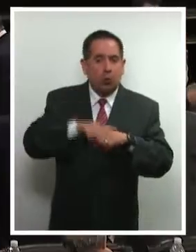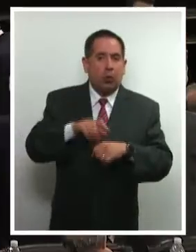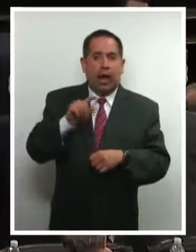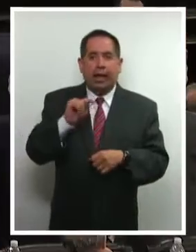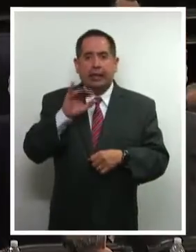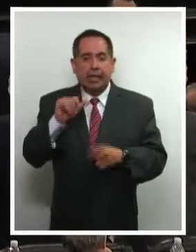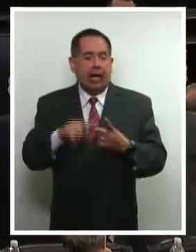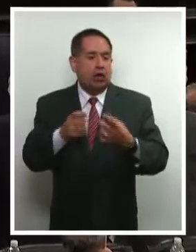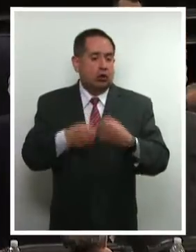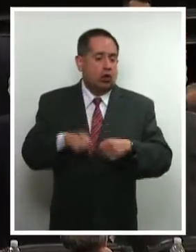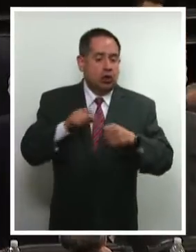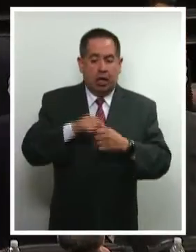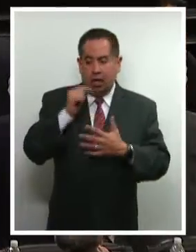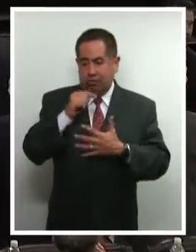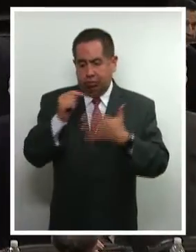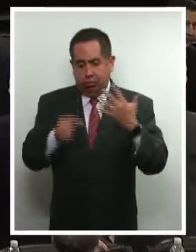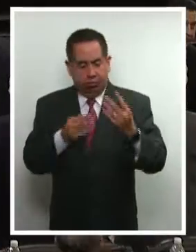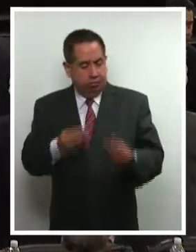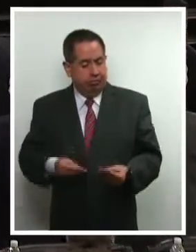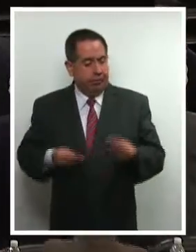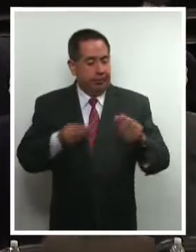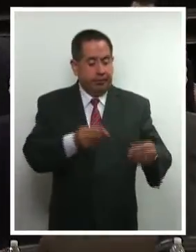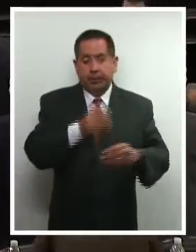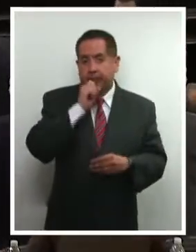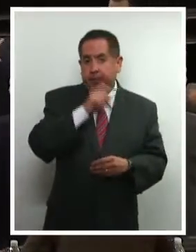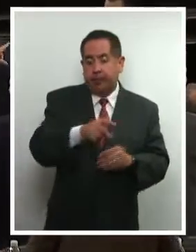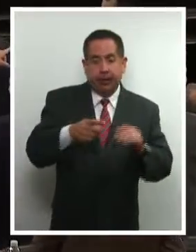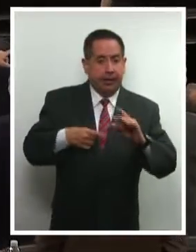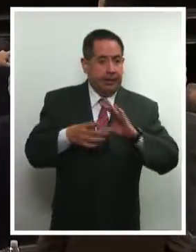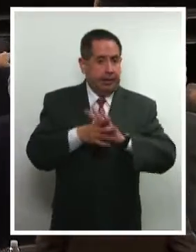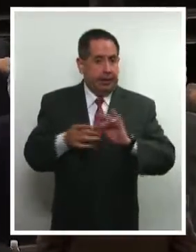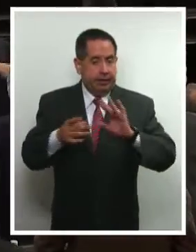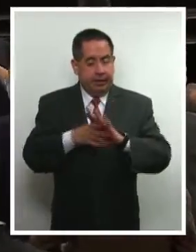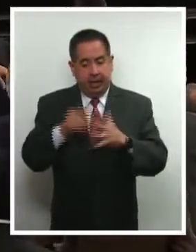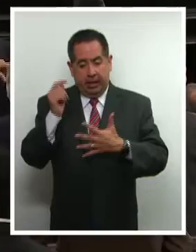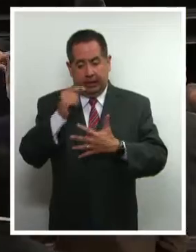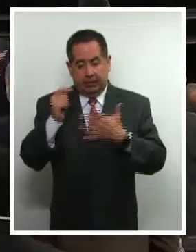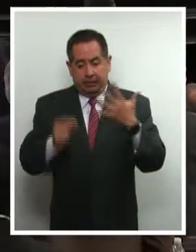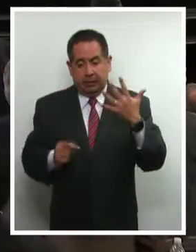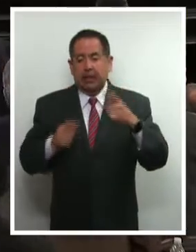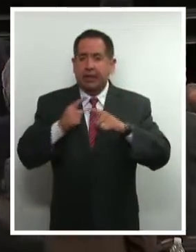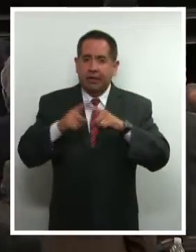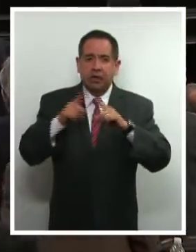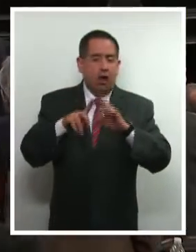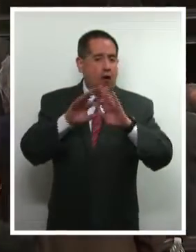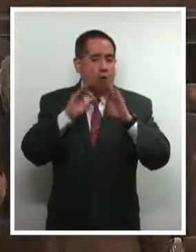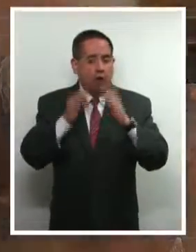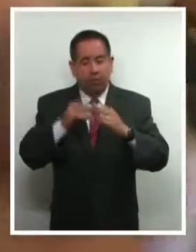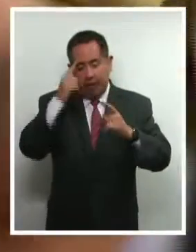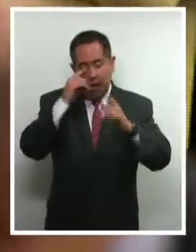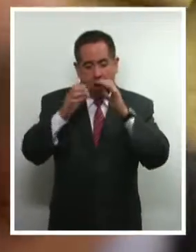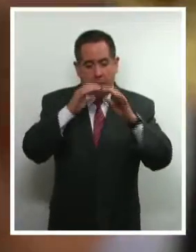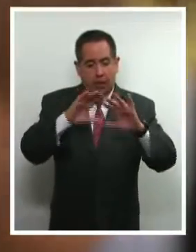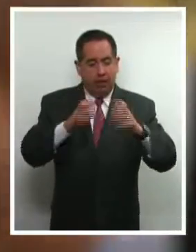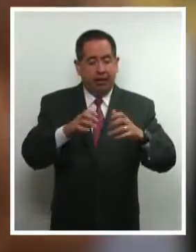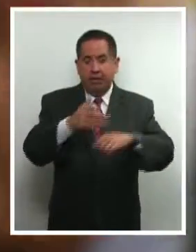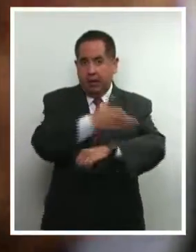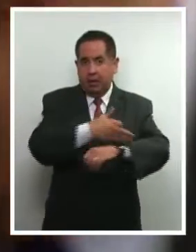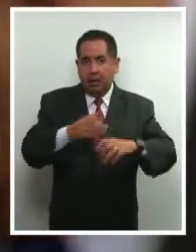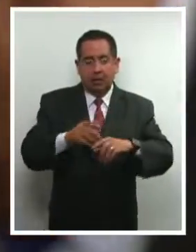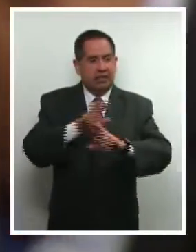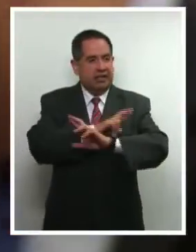y sociales, y también menciona que todas las estructuras, manifestaciones y formas de comunidad familiar